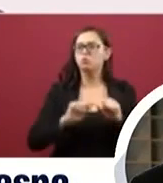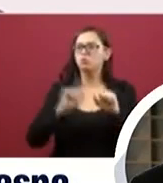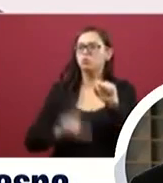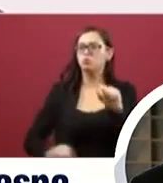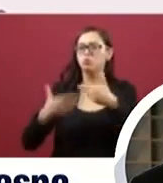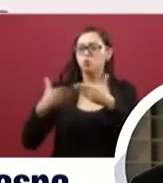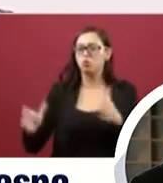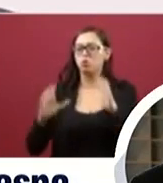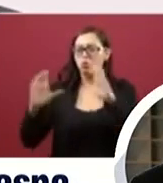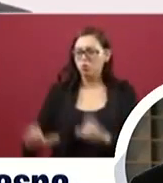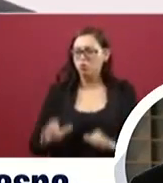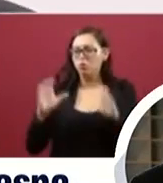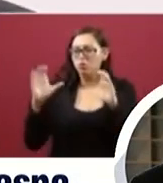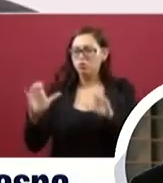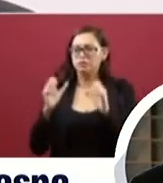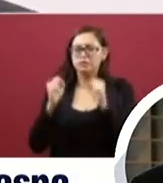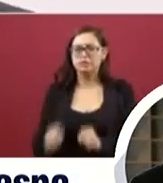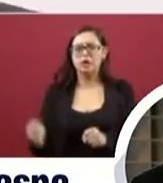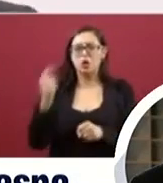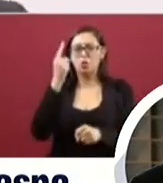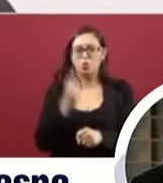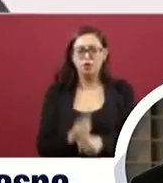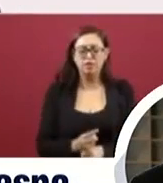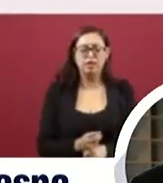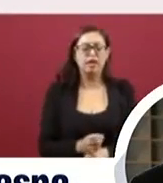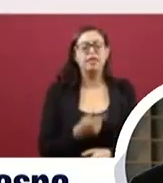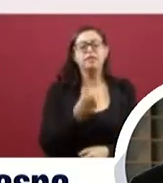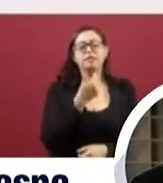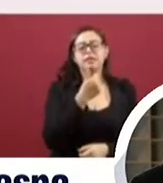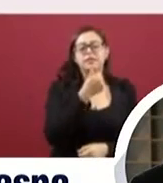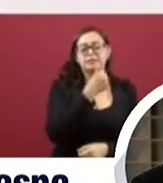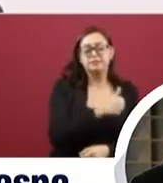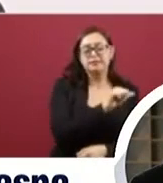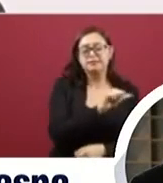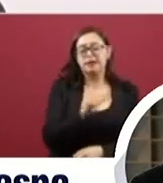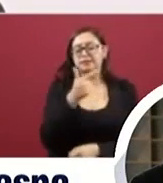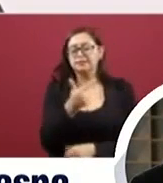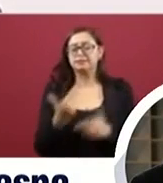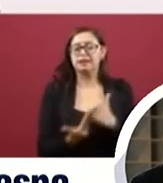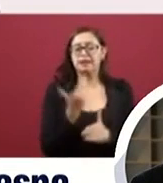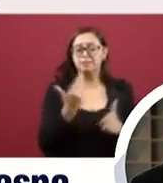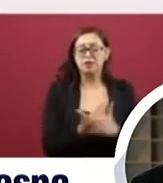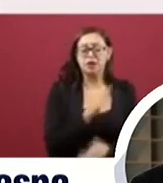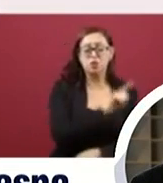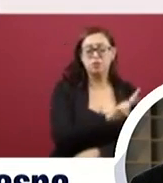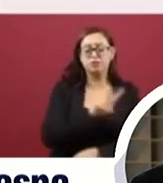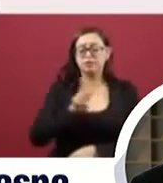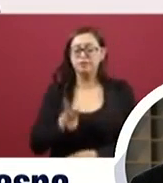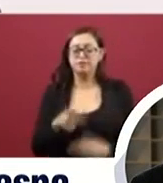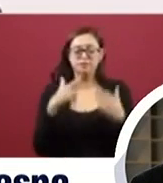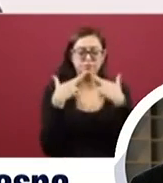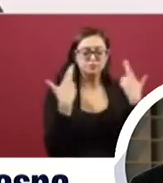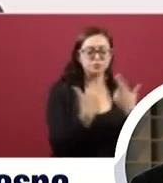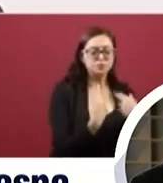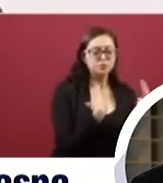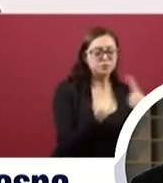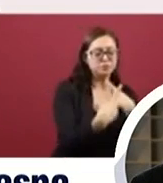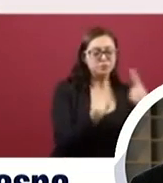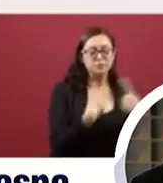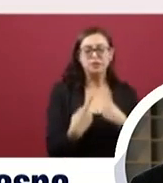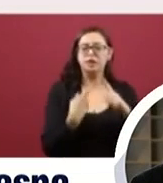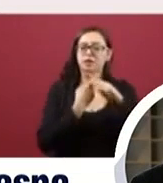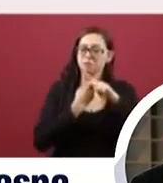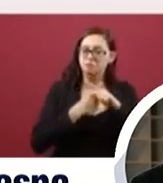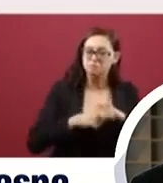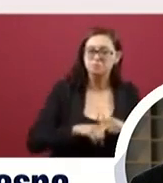una tendencia a centralizar el poder político en mayor medida, más allá de lo que ya el resultado de las urnas le dio